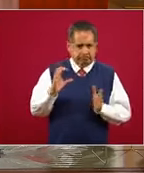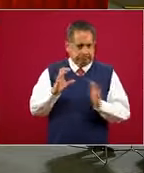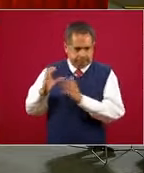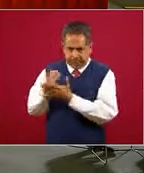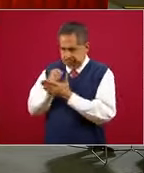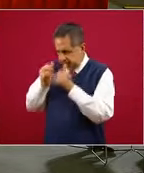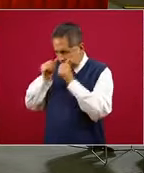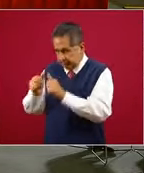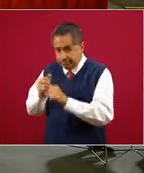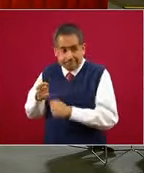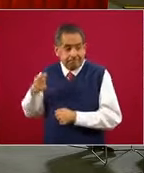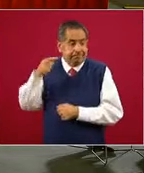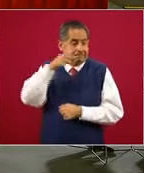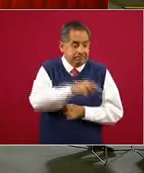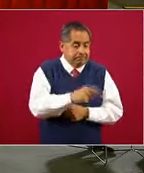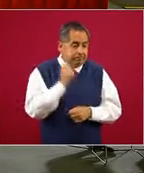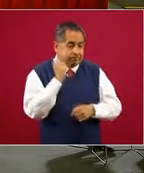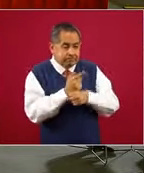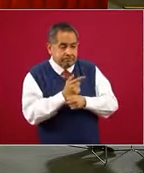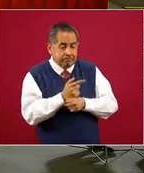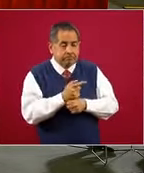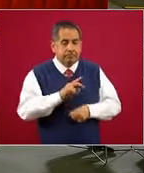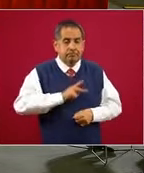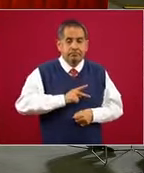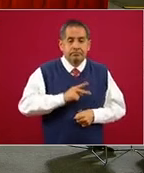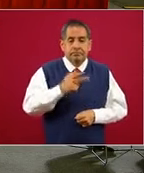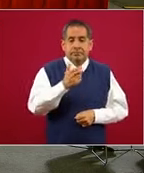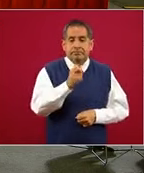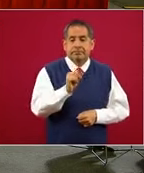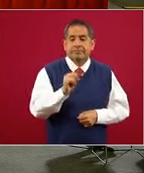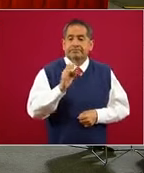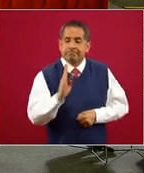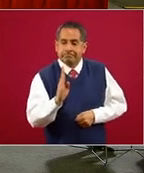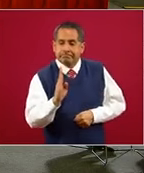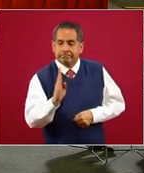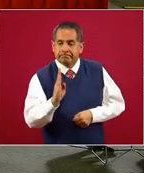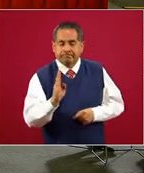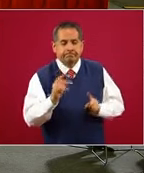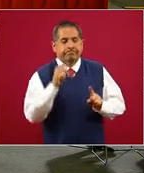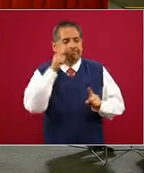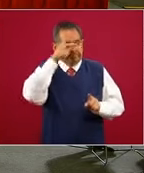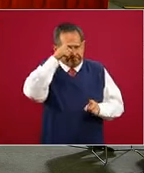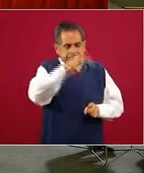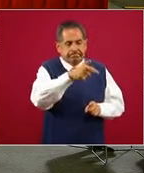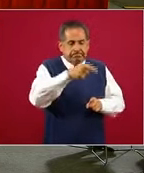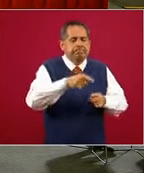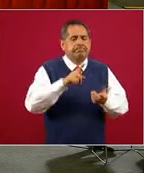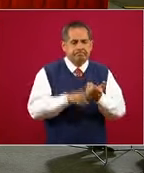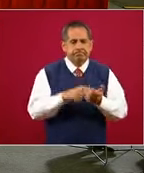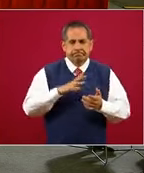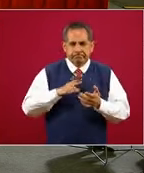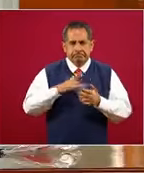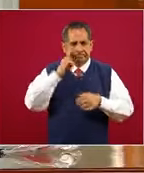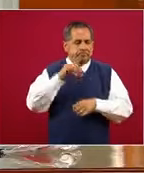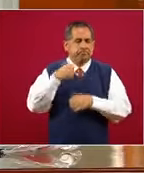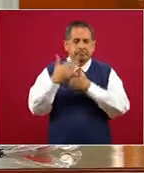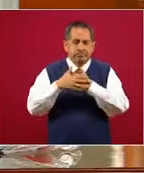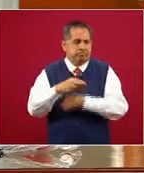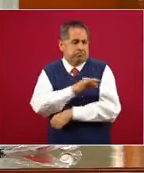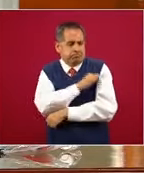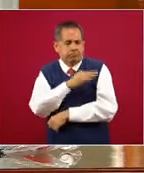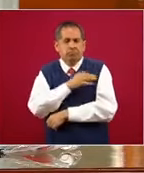nos permitirá identificar a las personas con virus de hepatitis B. Ya tenemos identificados las unidades para la